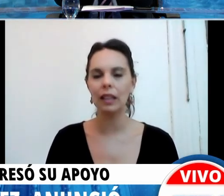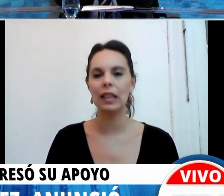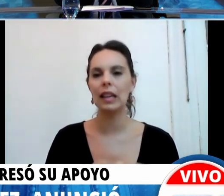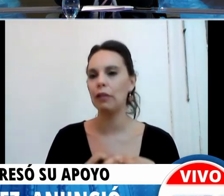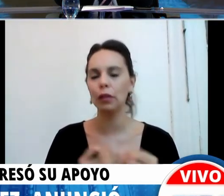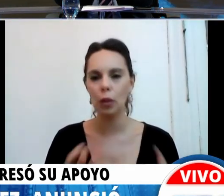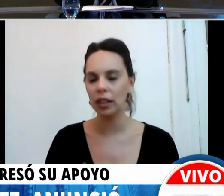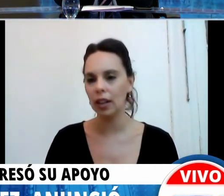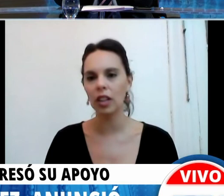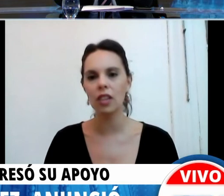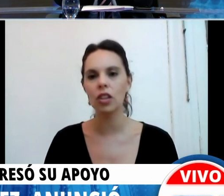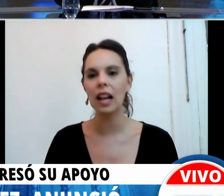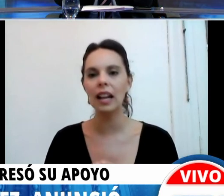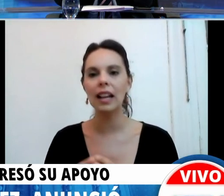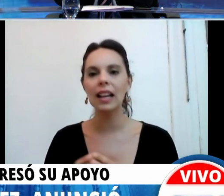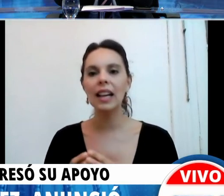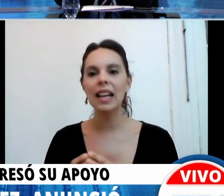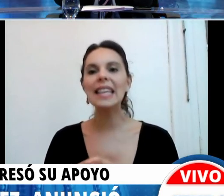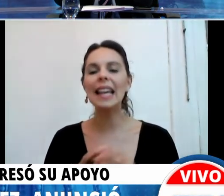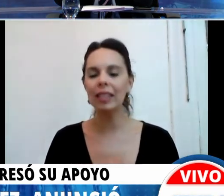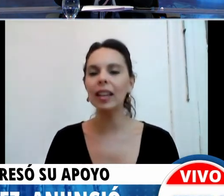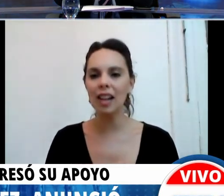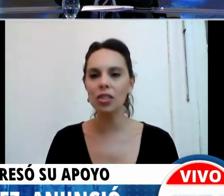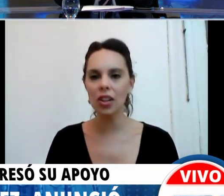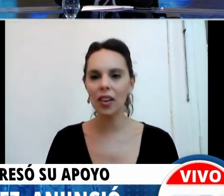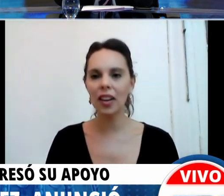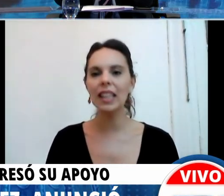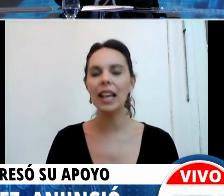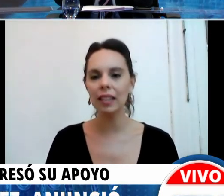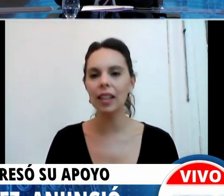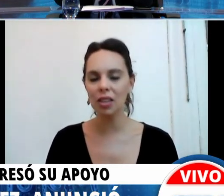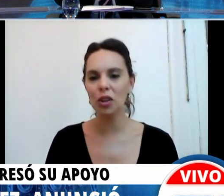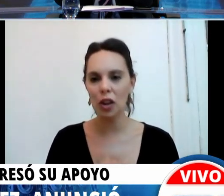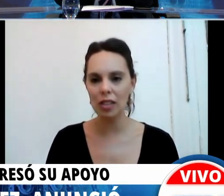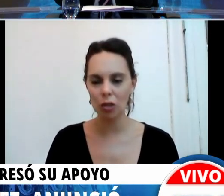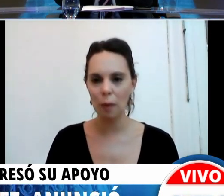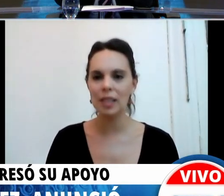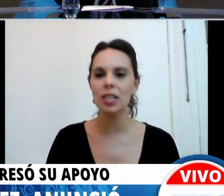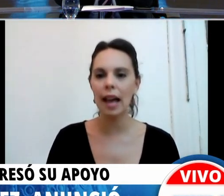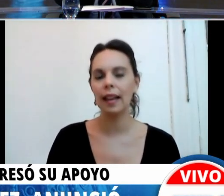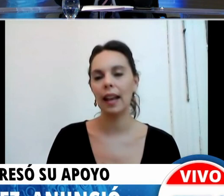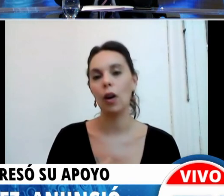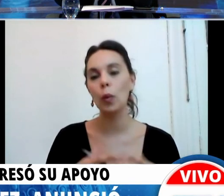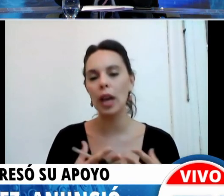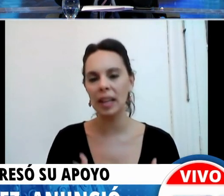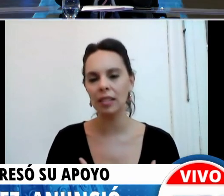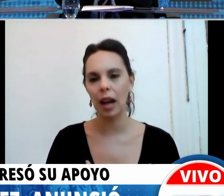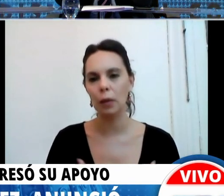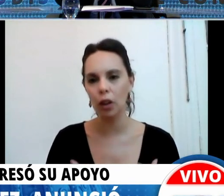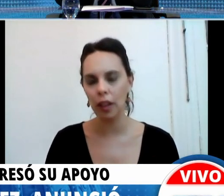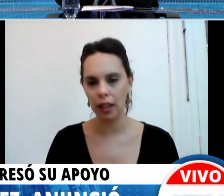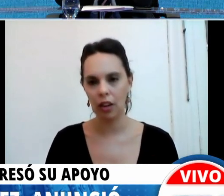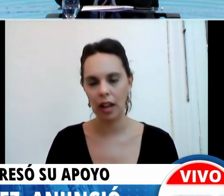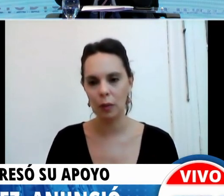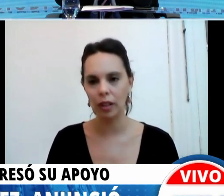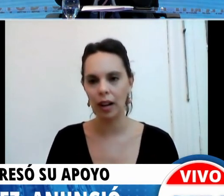FMI. Y en ese discurso sí se cuidó. Y en este caso, lo hizo. Más allá de que obviamente